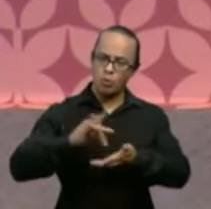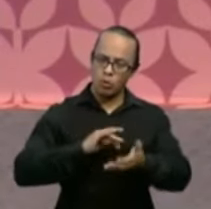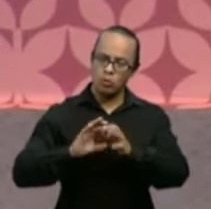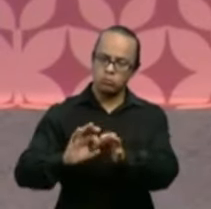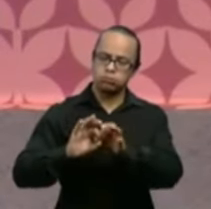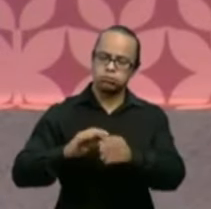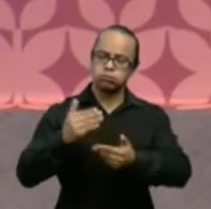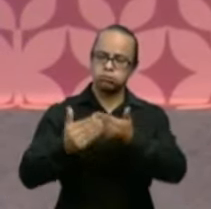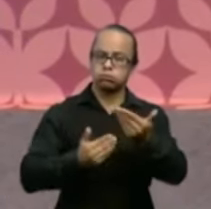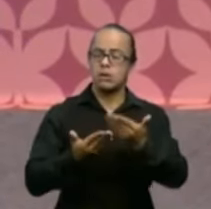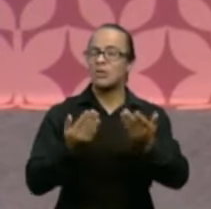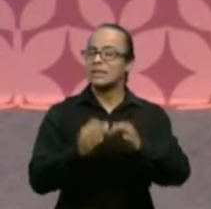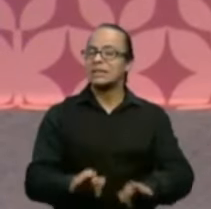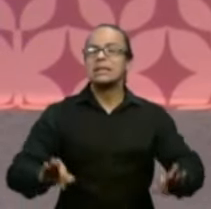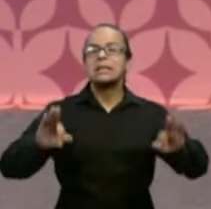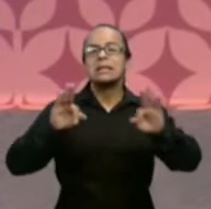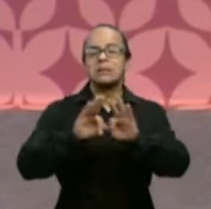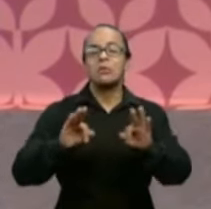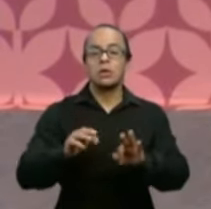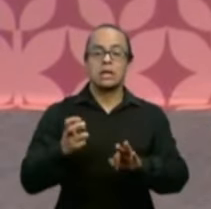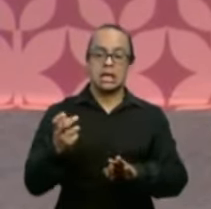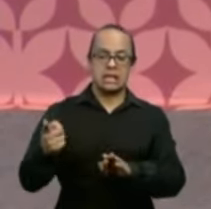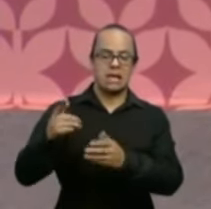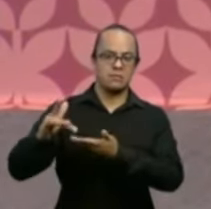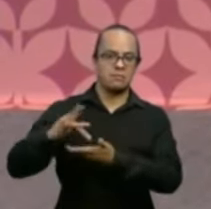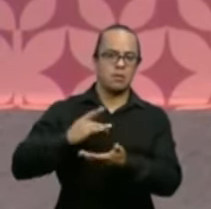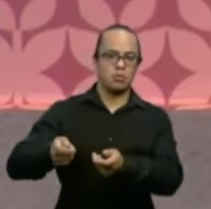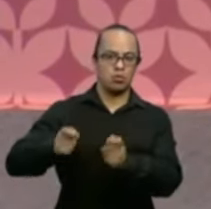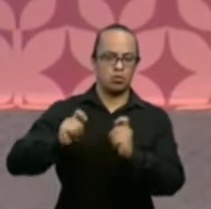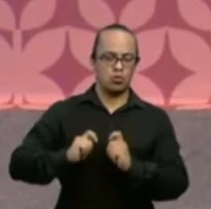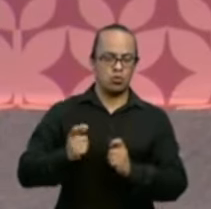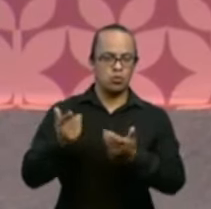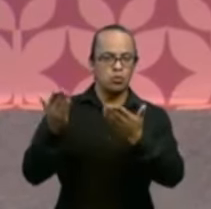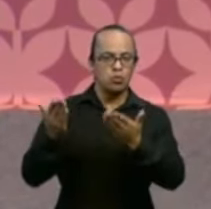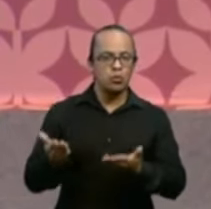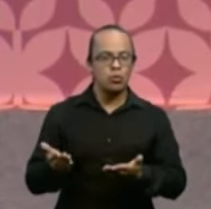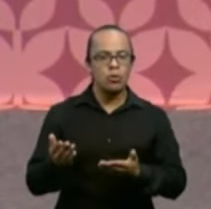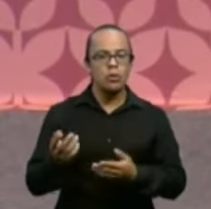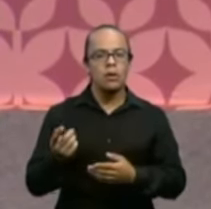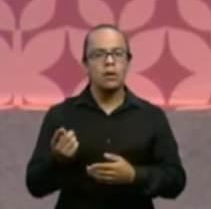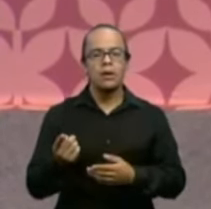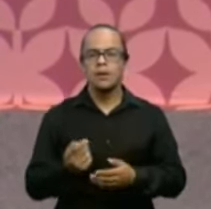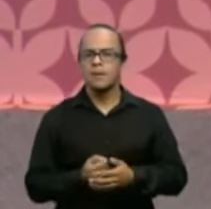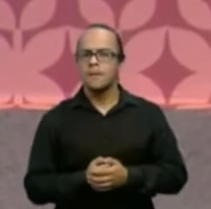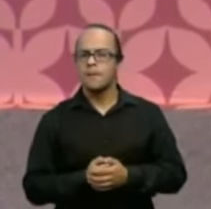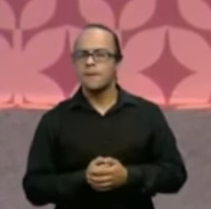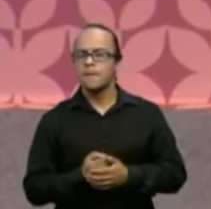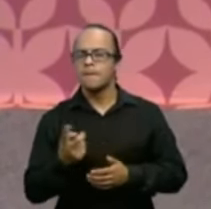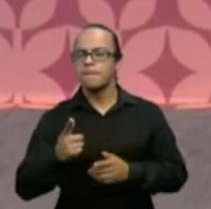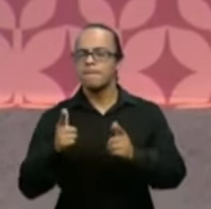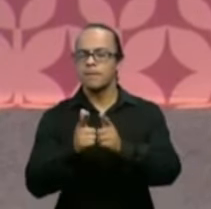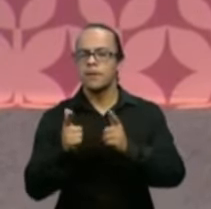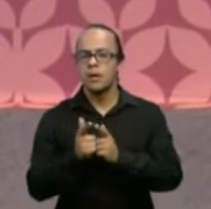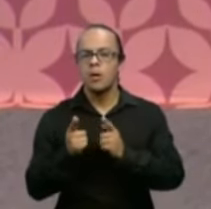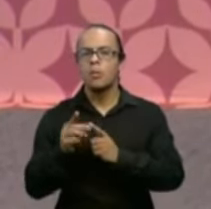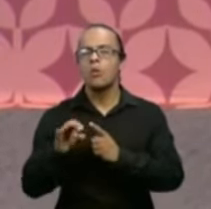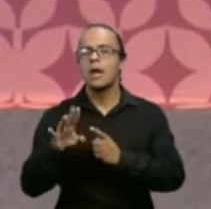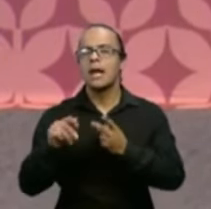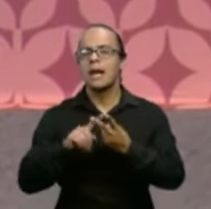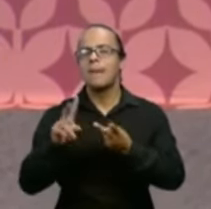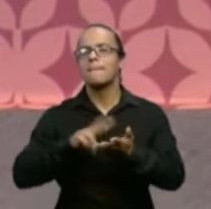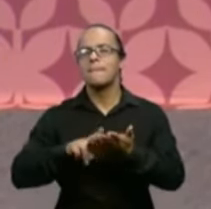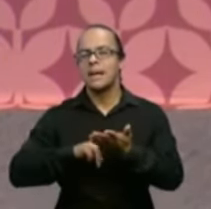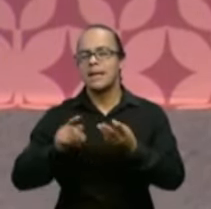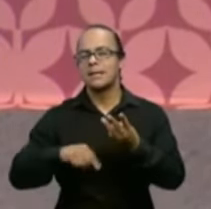quiero resaltar el apoyo que hemos recibido, no solamente de Morena, sino del Partido Verde y del Partido del